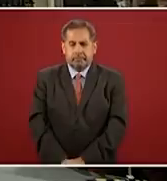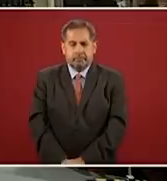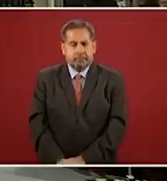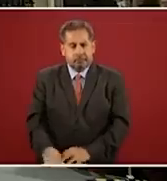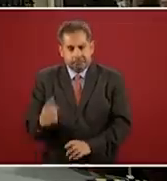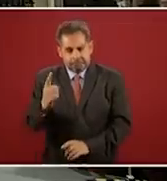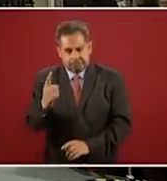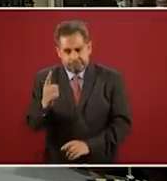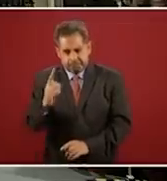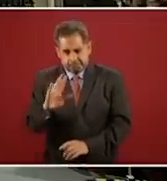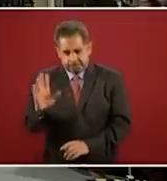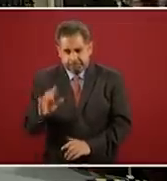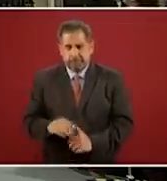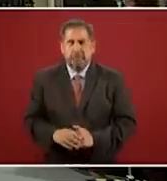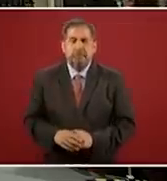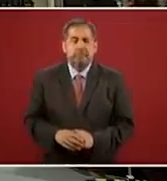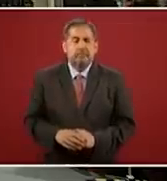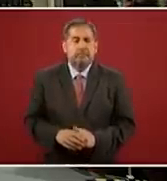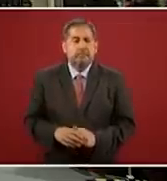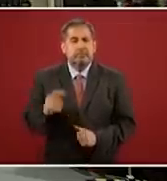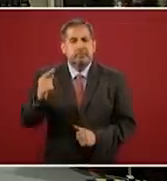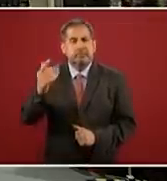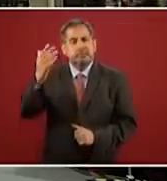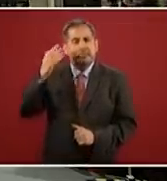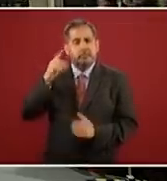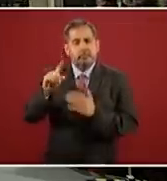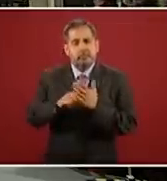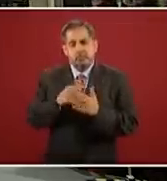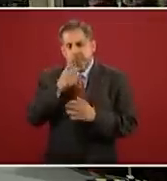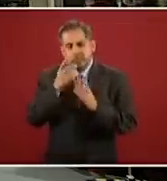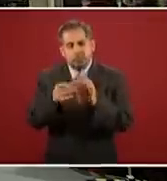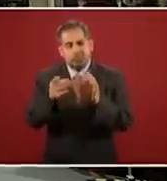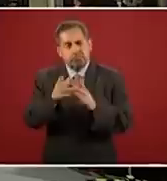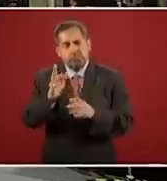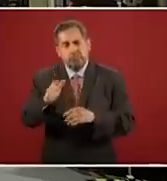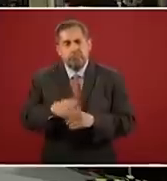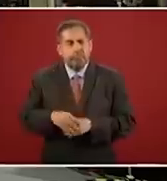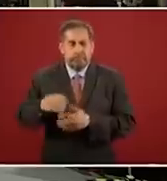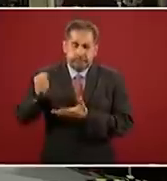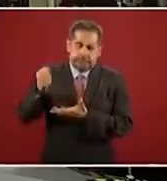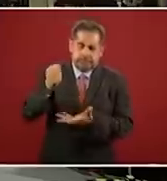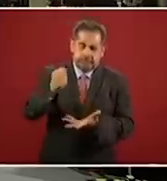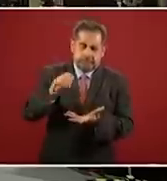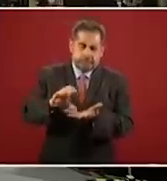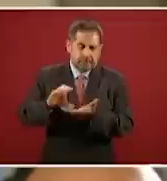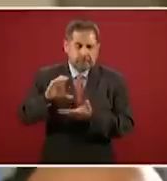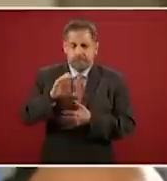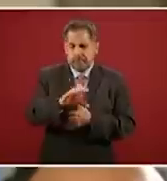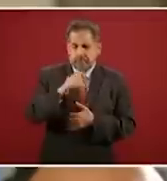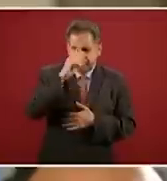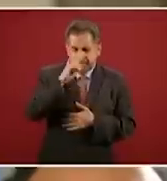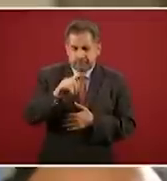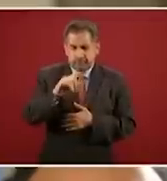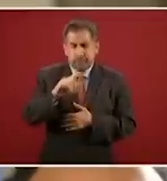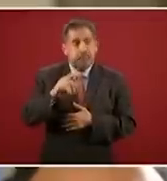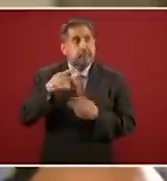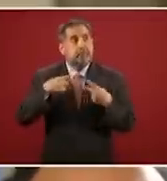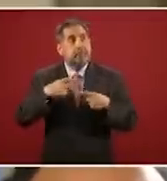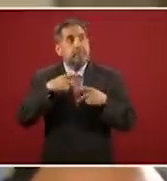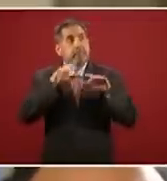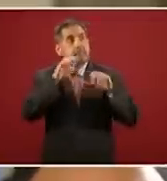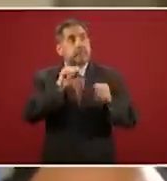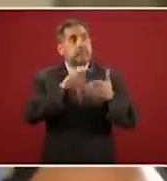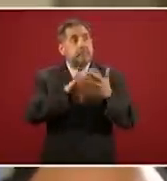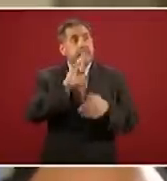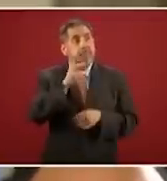Mire, yo hace un mes le dije que se había retirado el presupuesto para repatriar a nuestros compatriotas